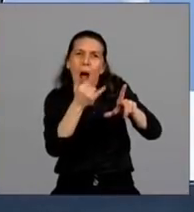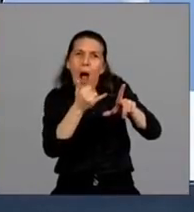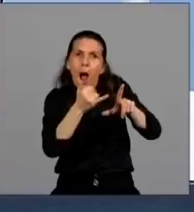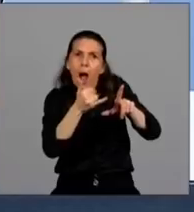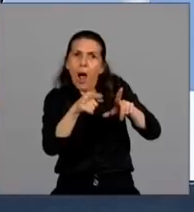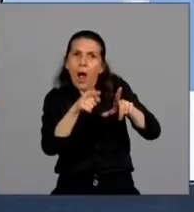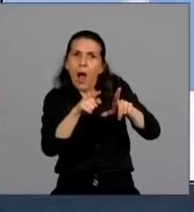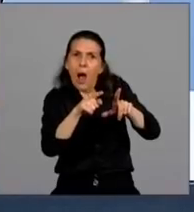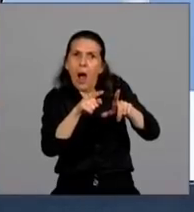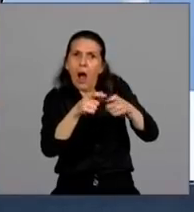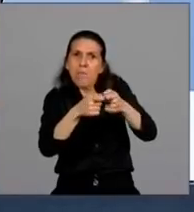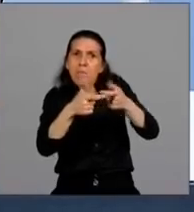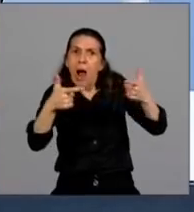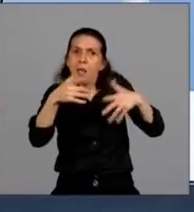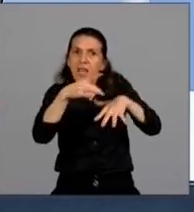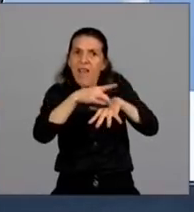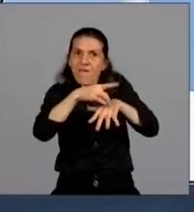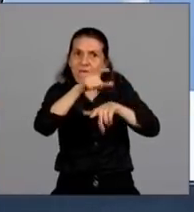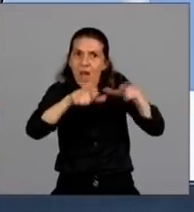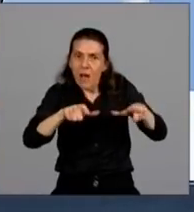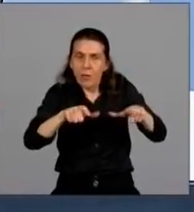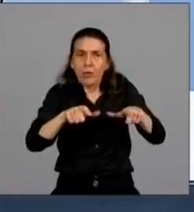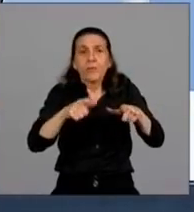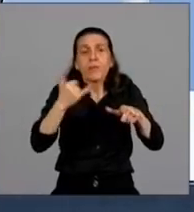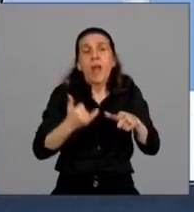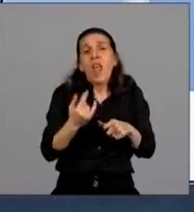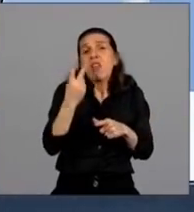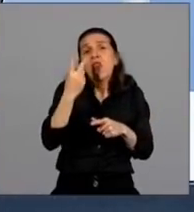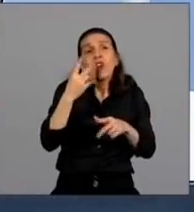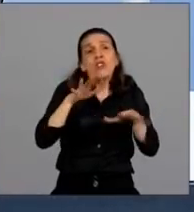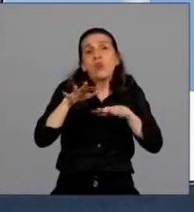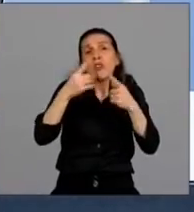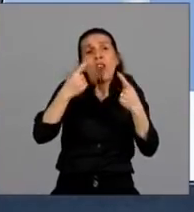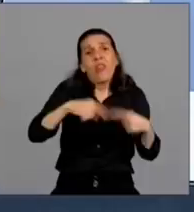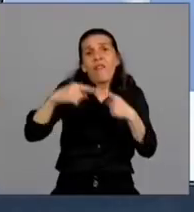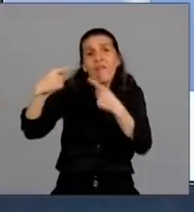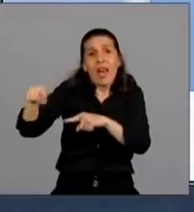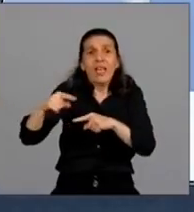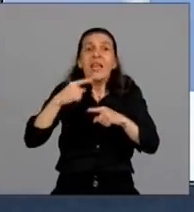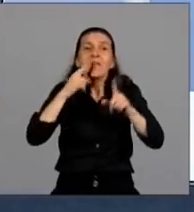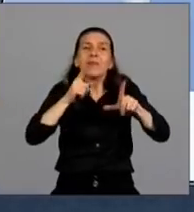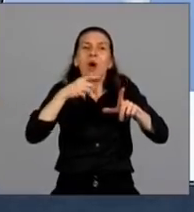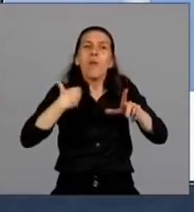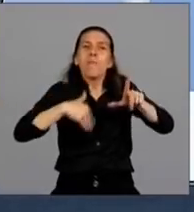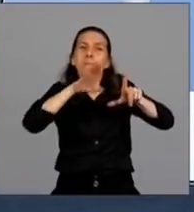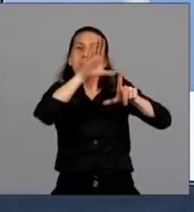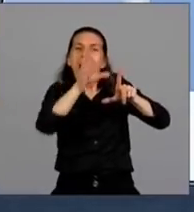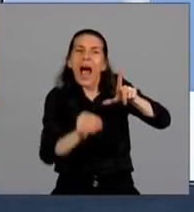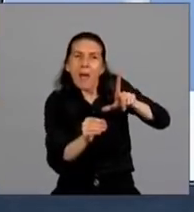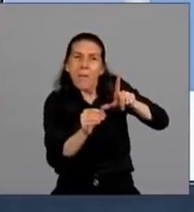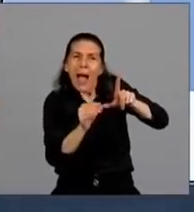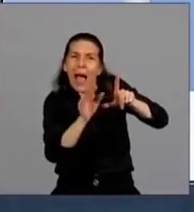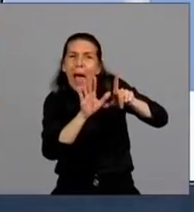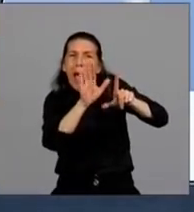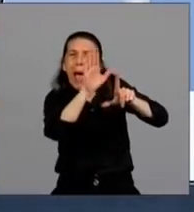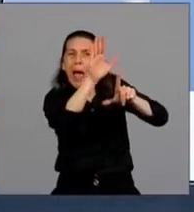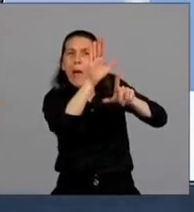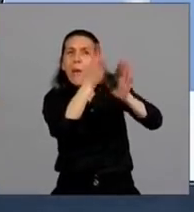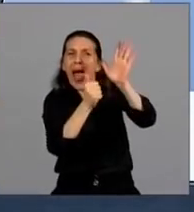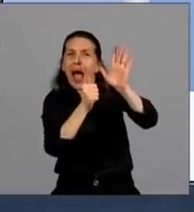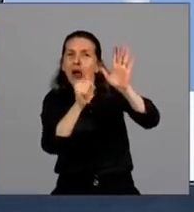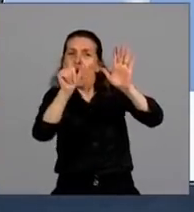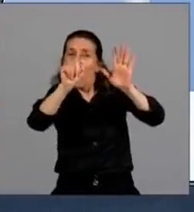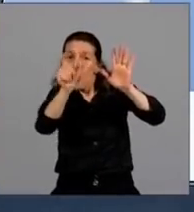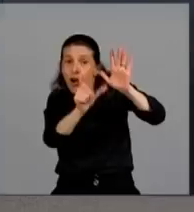enfermedad. Ahora, así como hay dos realidades distintas, esas zonas blancas y esas zonas de color que marcó